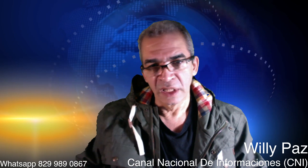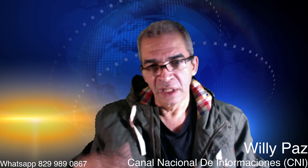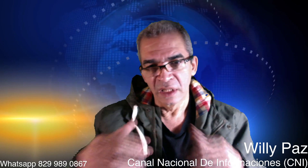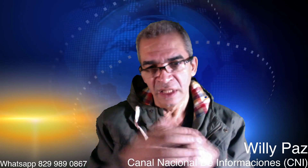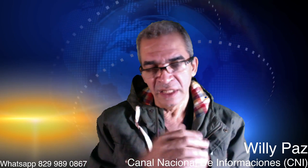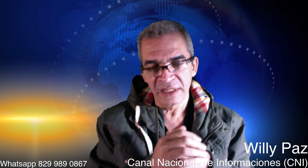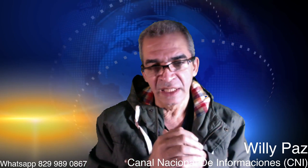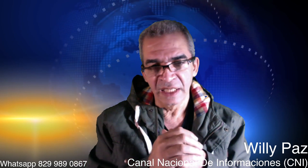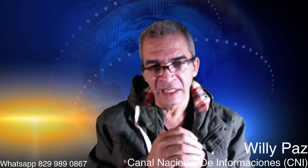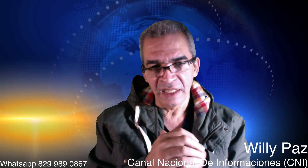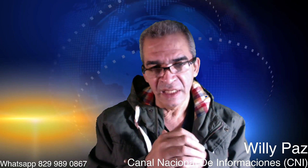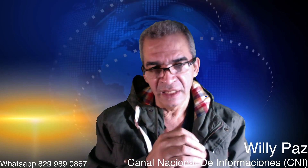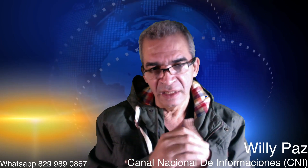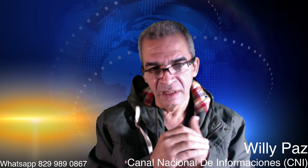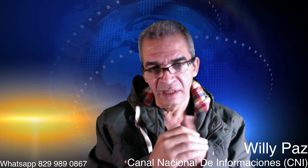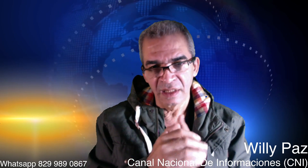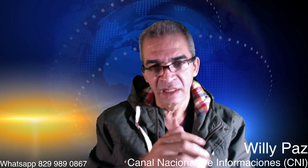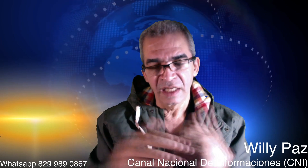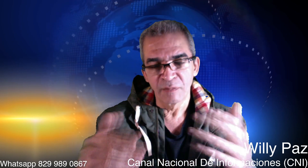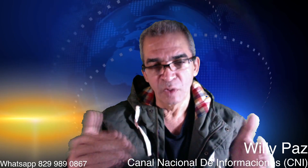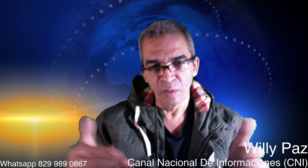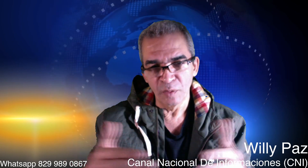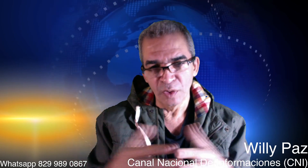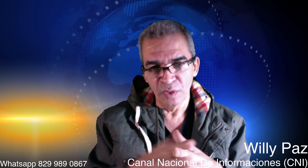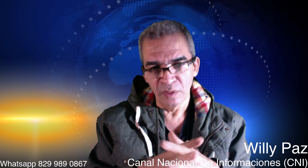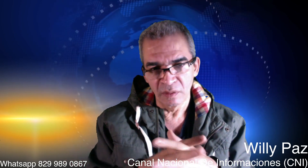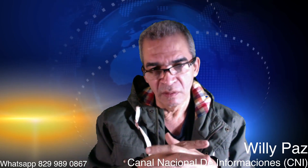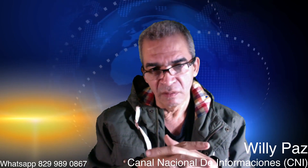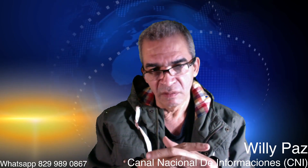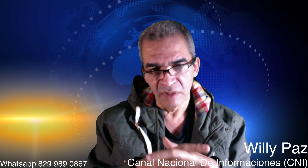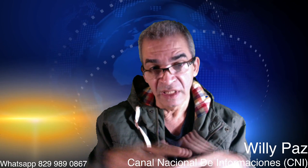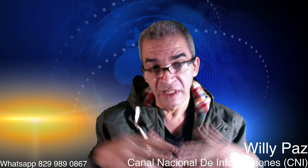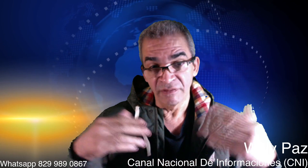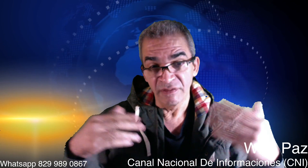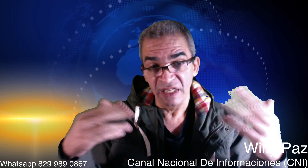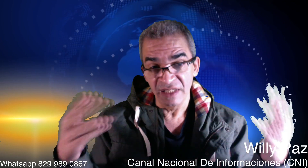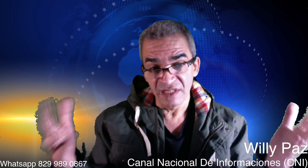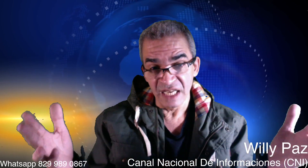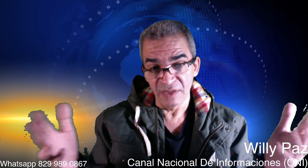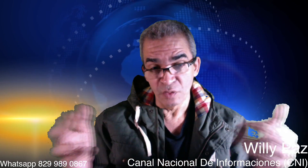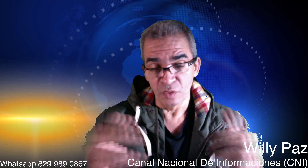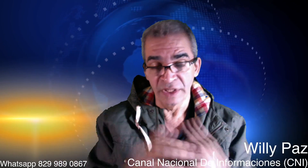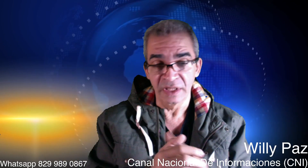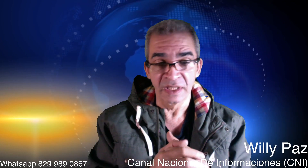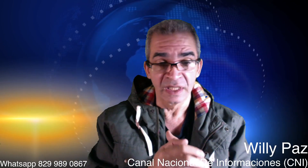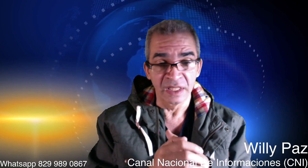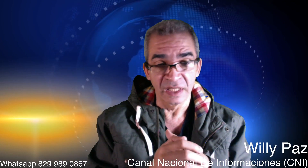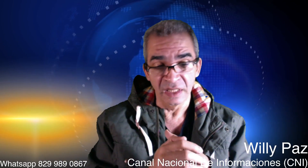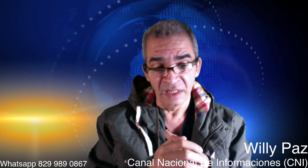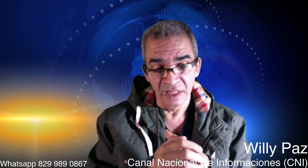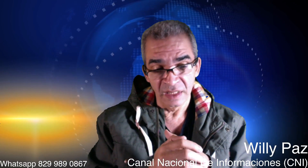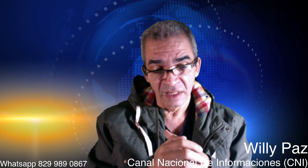Toda esa anarquía que promovió y que financiaron su gente